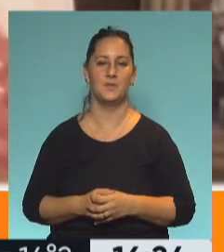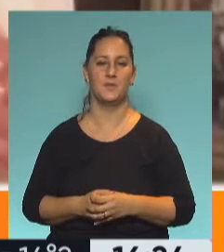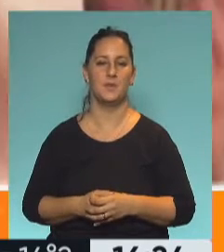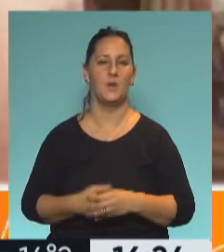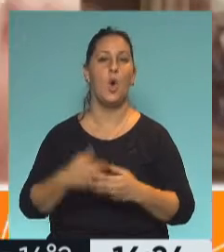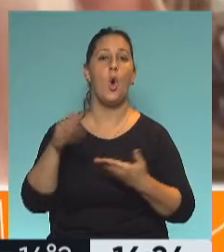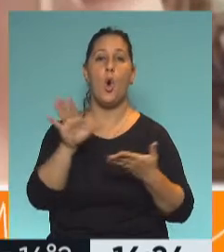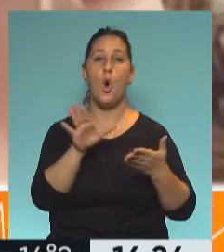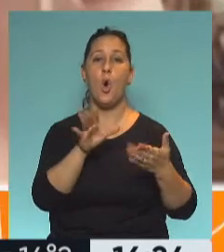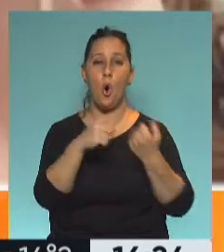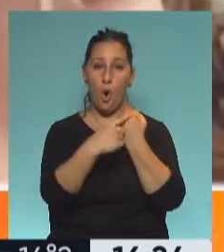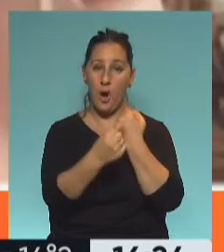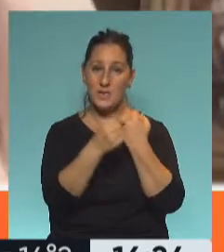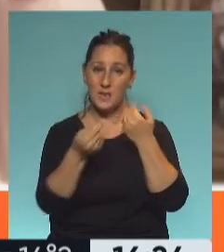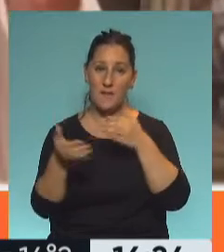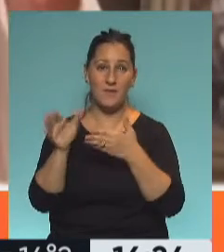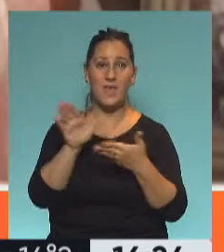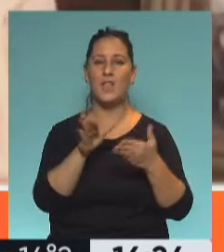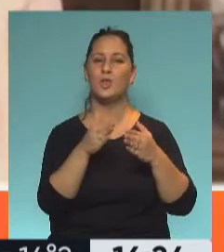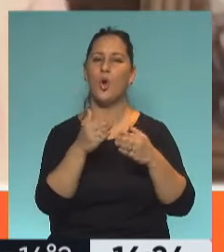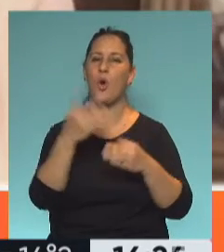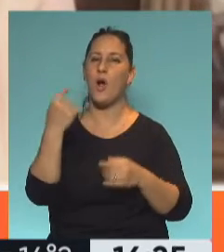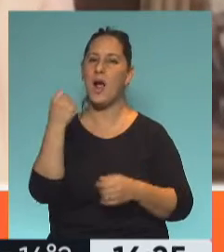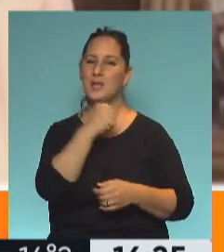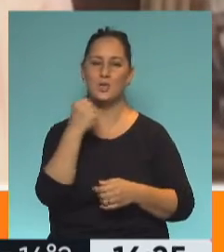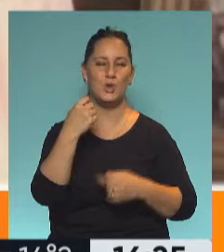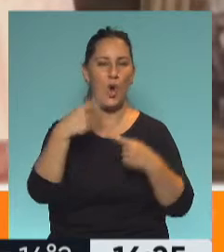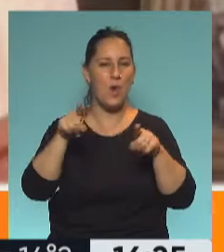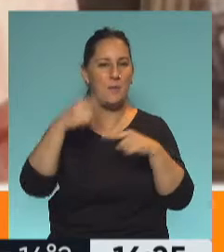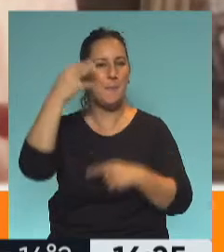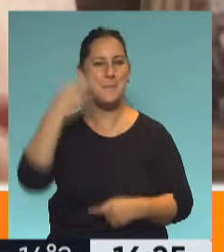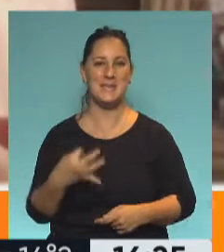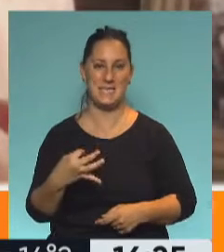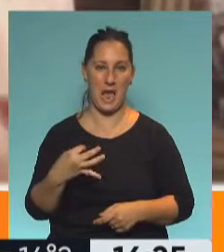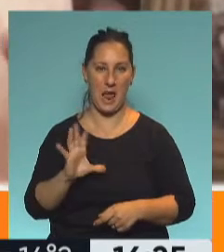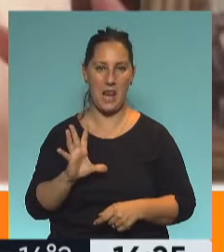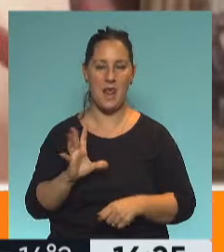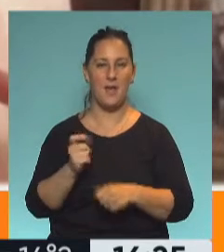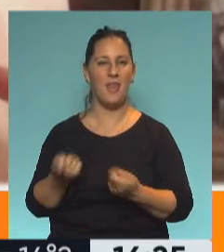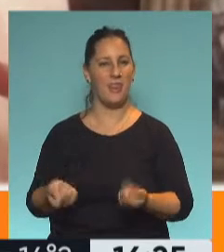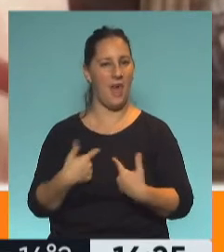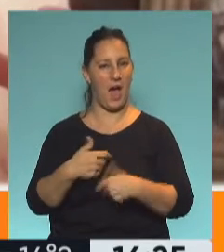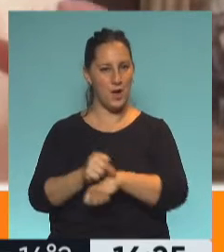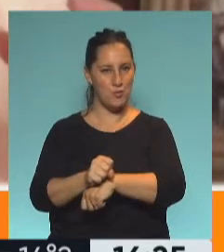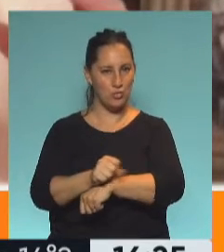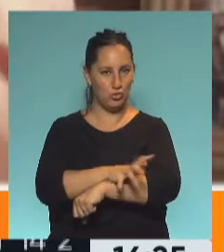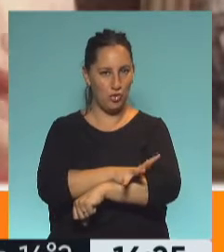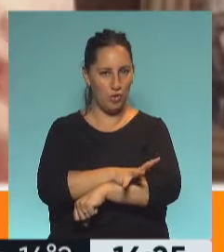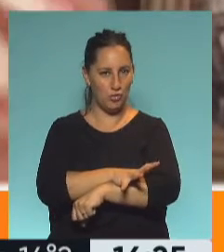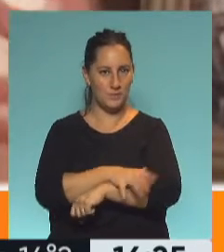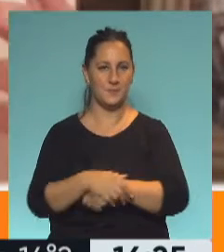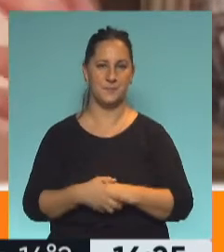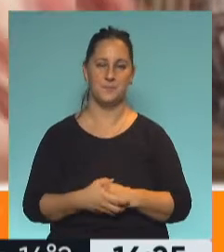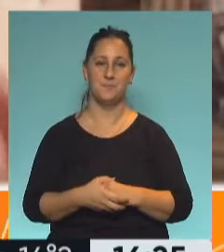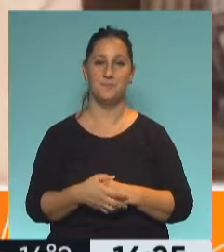repente Hojas del Viento es una canción muy especial. Y muy emocionante. Entonces creo que con